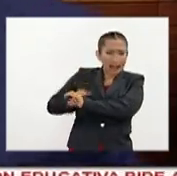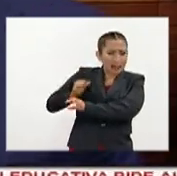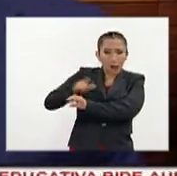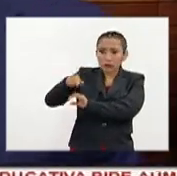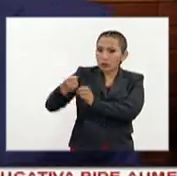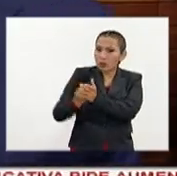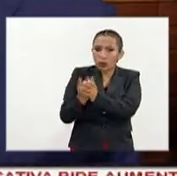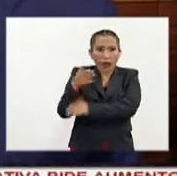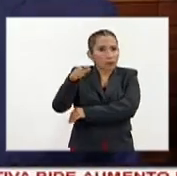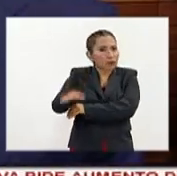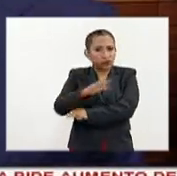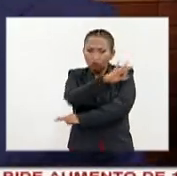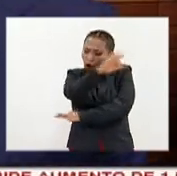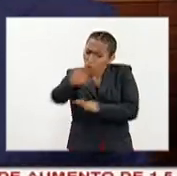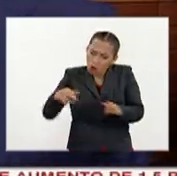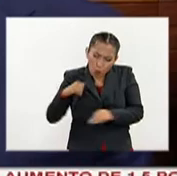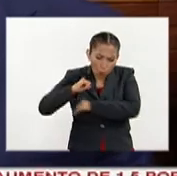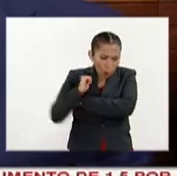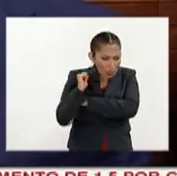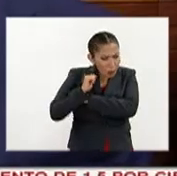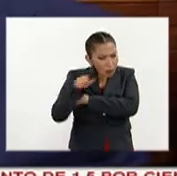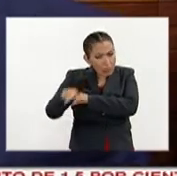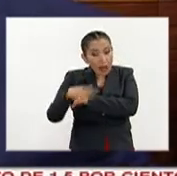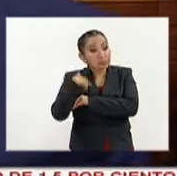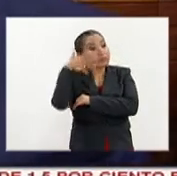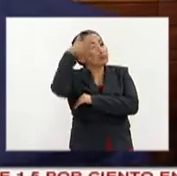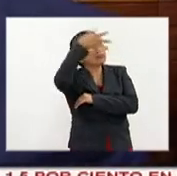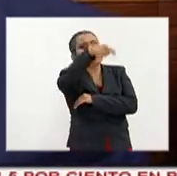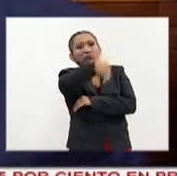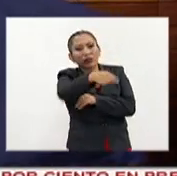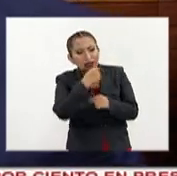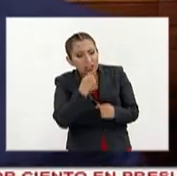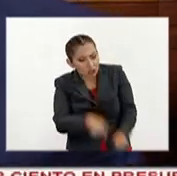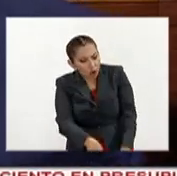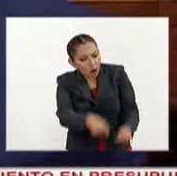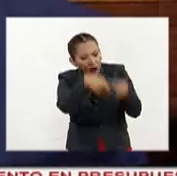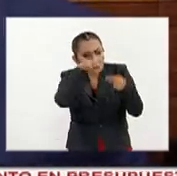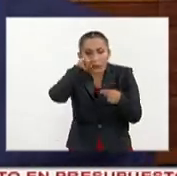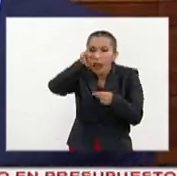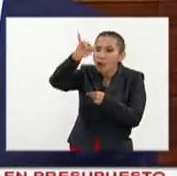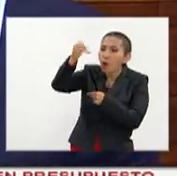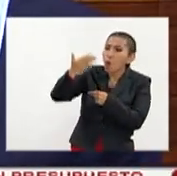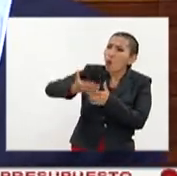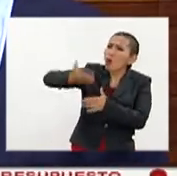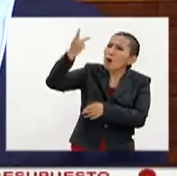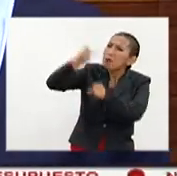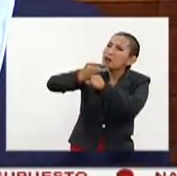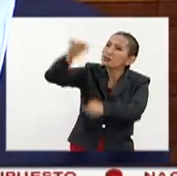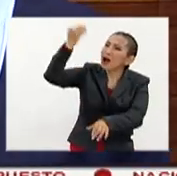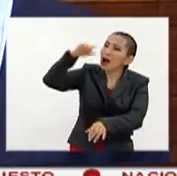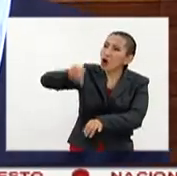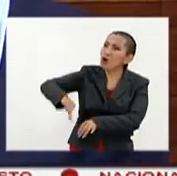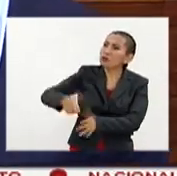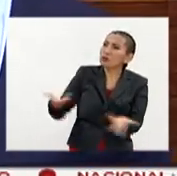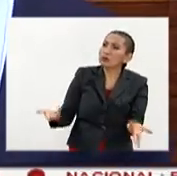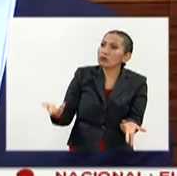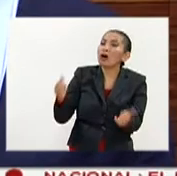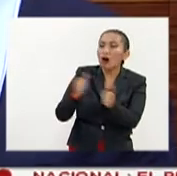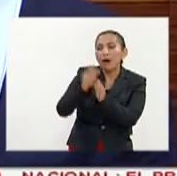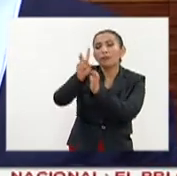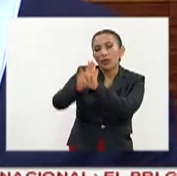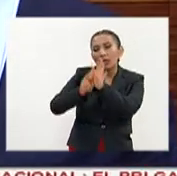actuales. La única manera de que las futuras generaciones vean las imágenes de qué pasó el día de hoy es